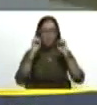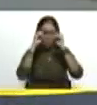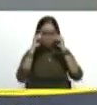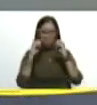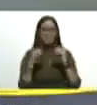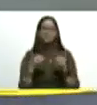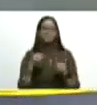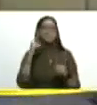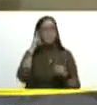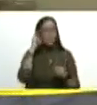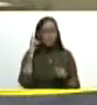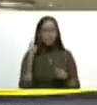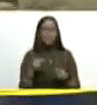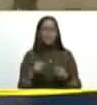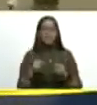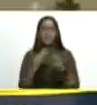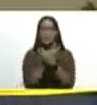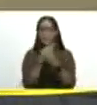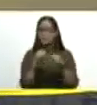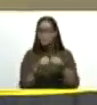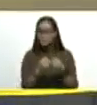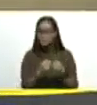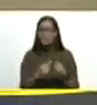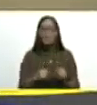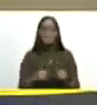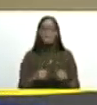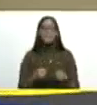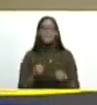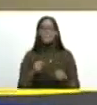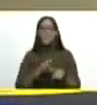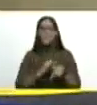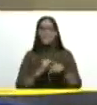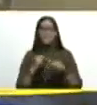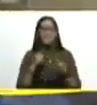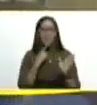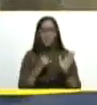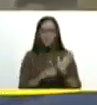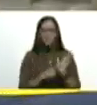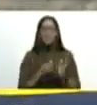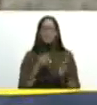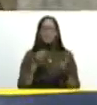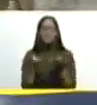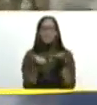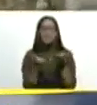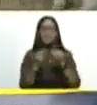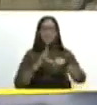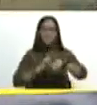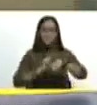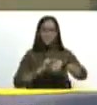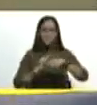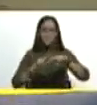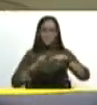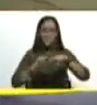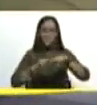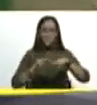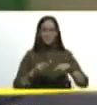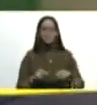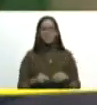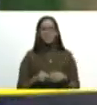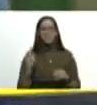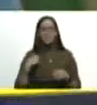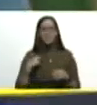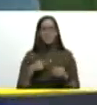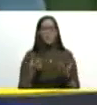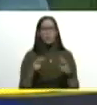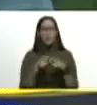ginecología, traumatología, medicina general y el servicio de pediatría. Además, también, presidente, es importante resaltar de que contamos con un